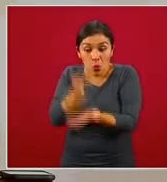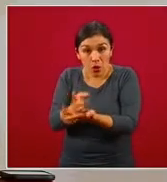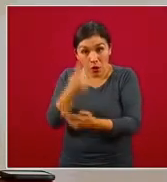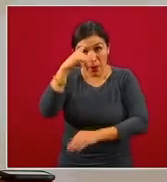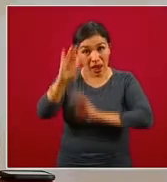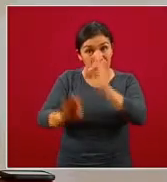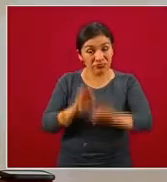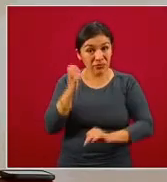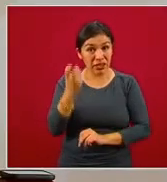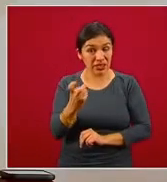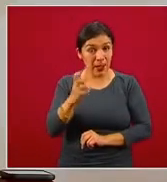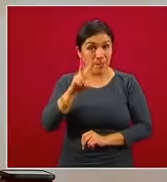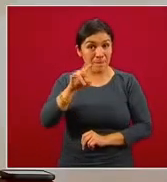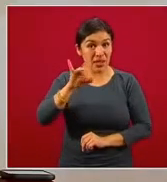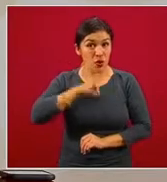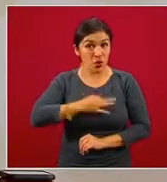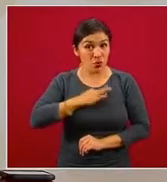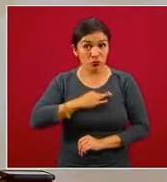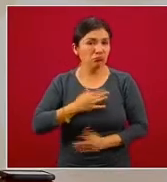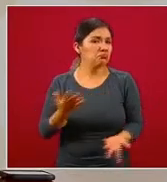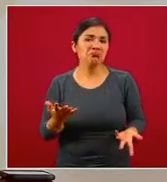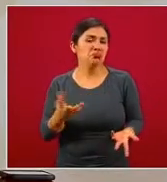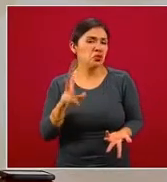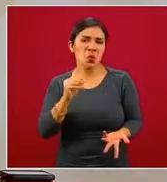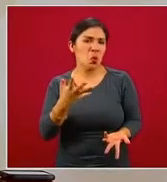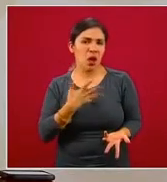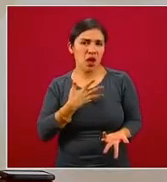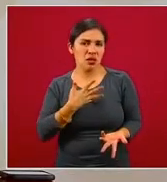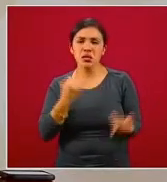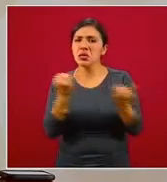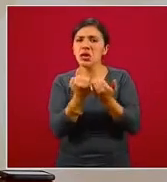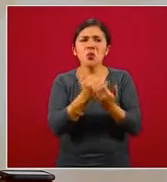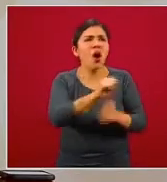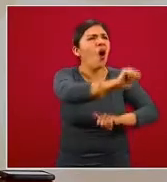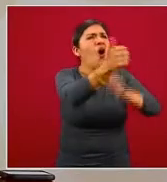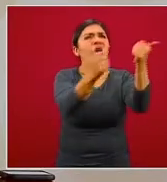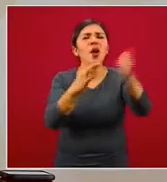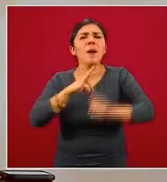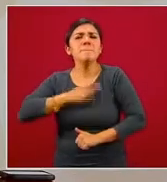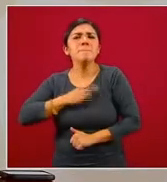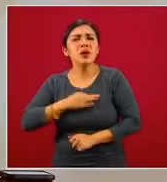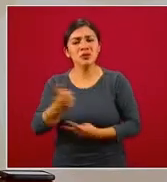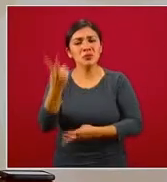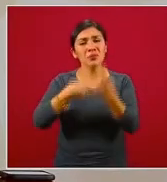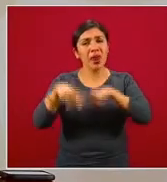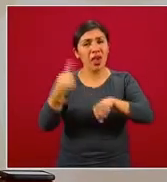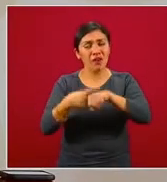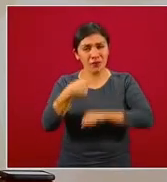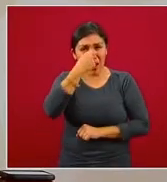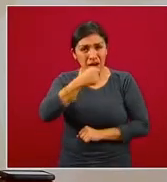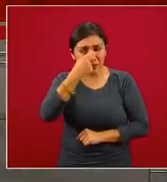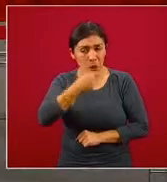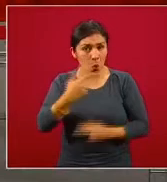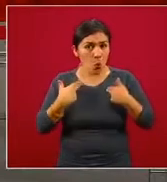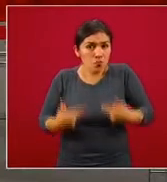specific SARS-CoV-2. course of Como no lo hay treatment para la for gran mayoría SARS-CoV-2, de virus the que new producen coronavirus enfermedades SARS-CoV-2, respiratorias en el